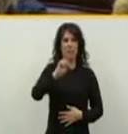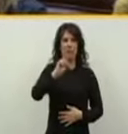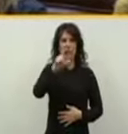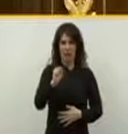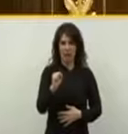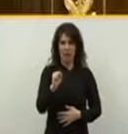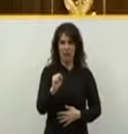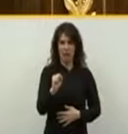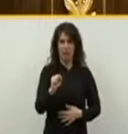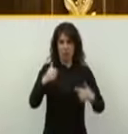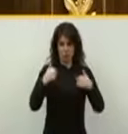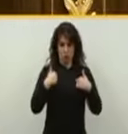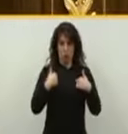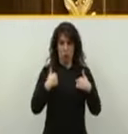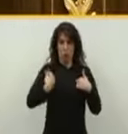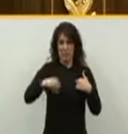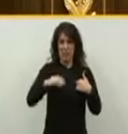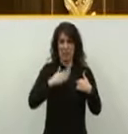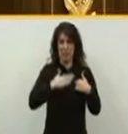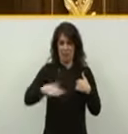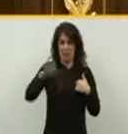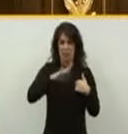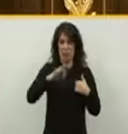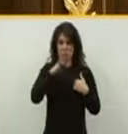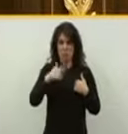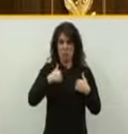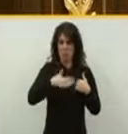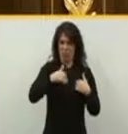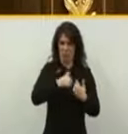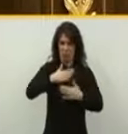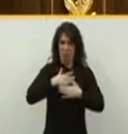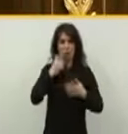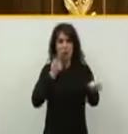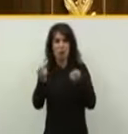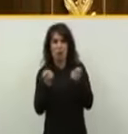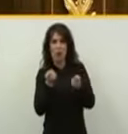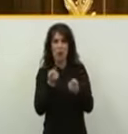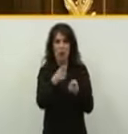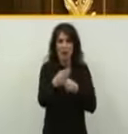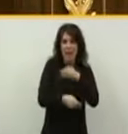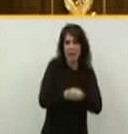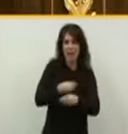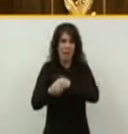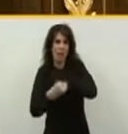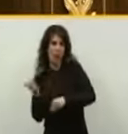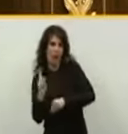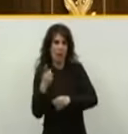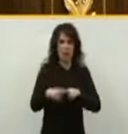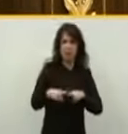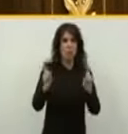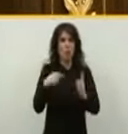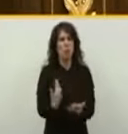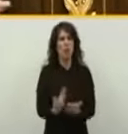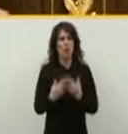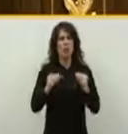funciones como presidente de mi grupo parlamentario controlar la virtud de mis diputados, sino garantizar su felicidad. Así